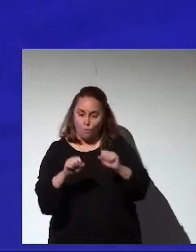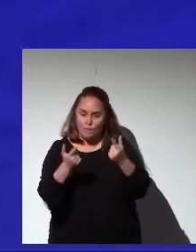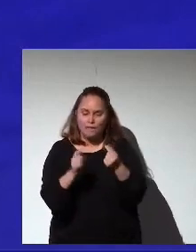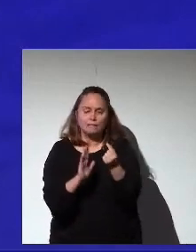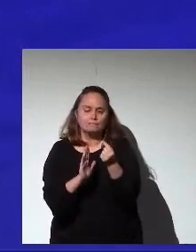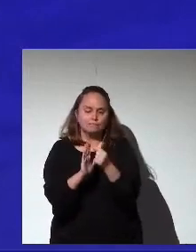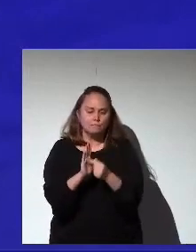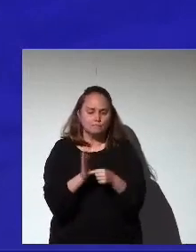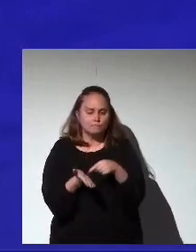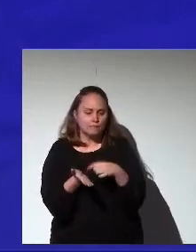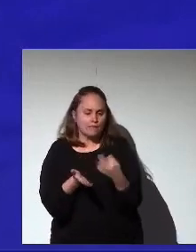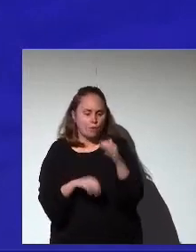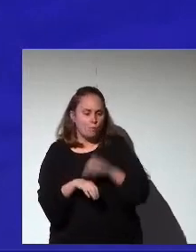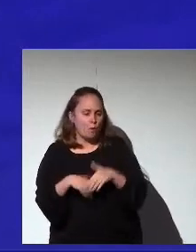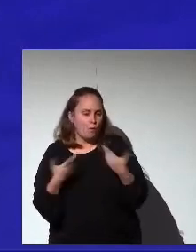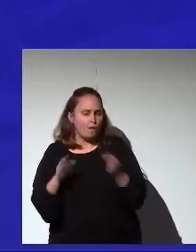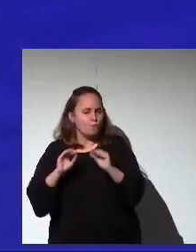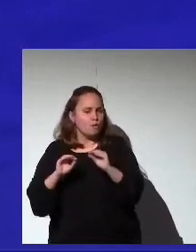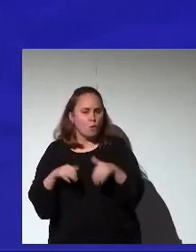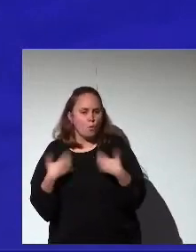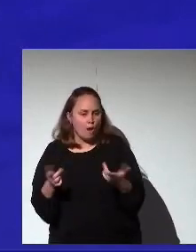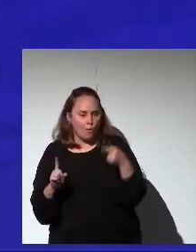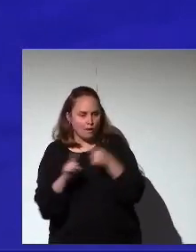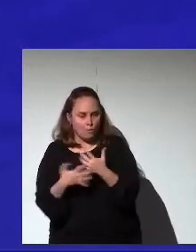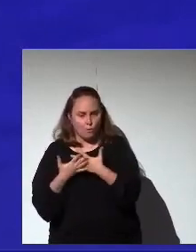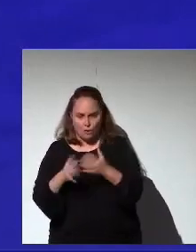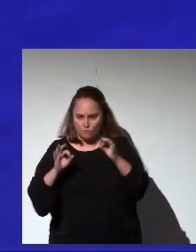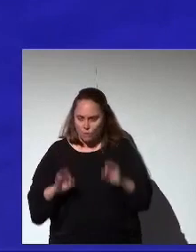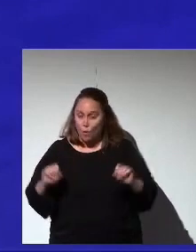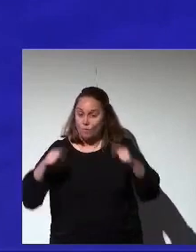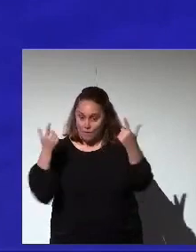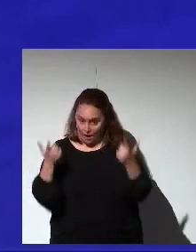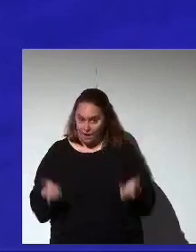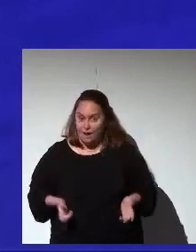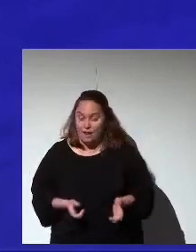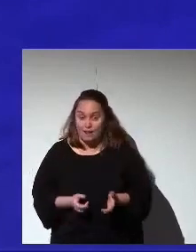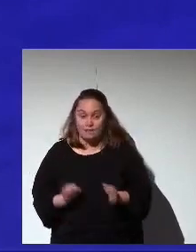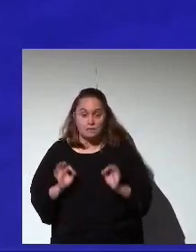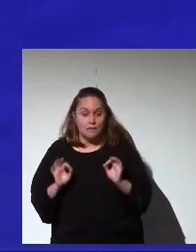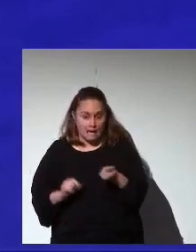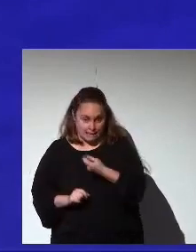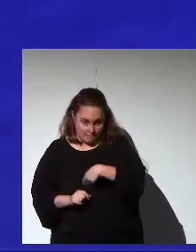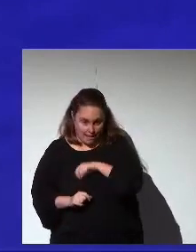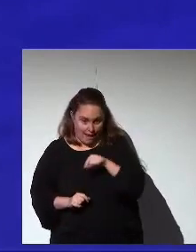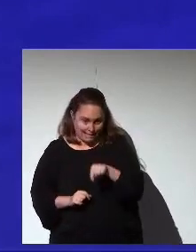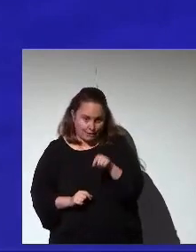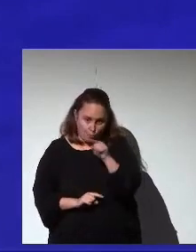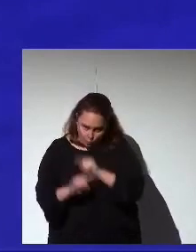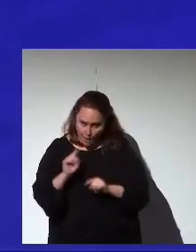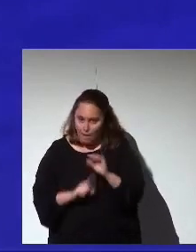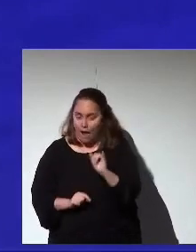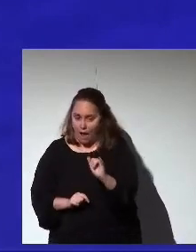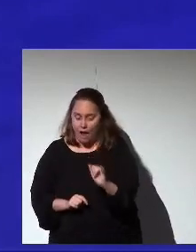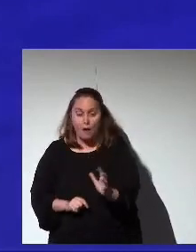formación necesaria para adquirir esa condición de voluntario. Cosa que, entre paréntesis, en España tenemos problemas. Tenemos problemas